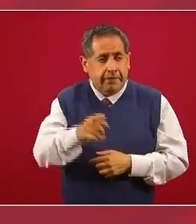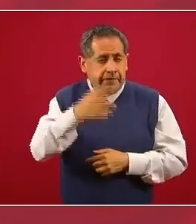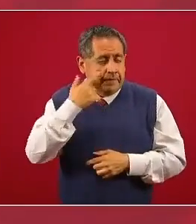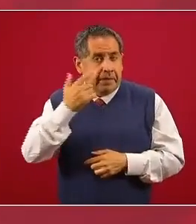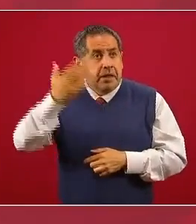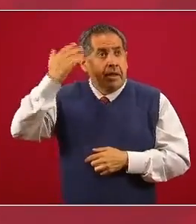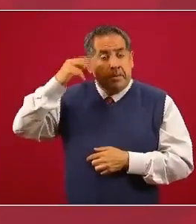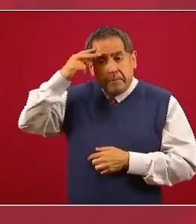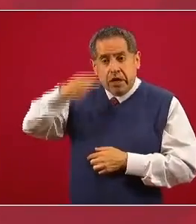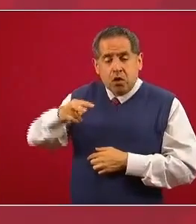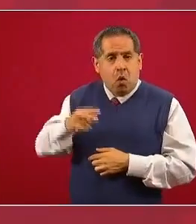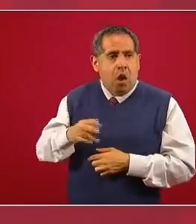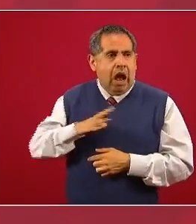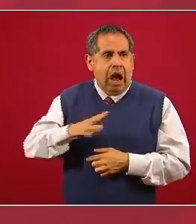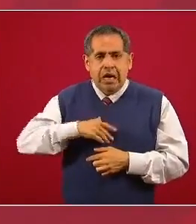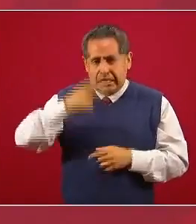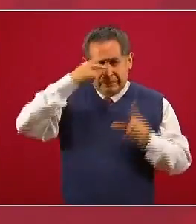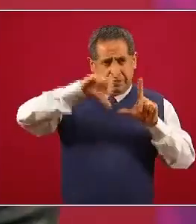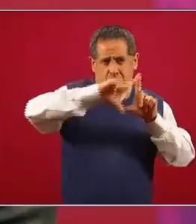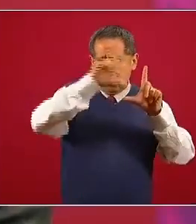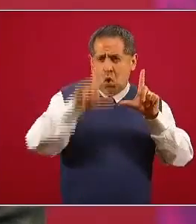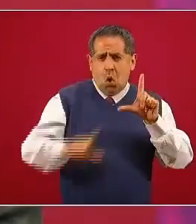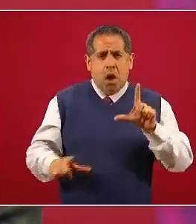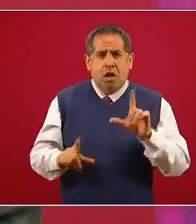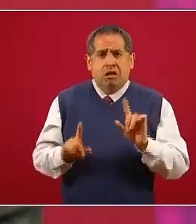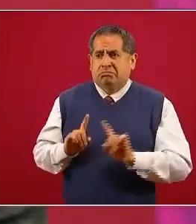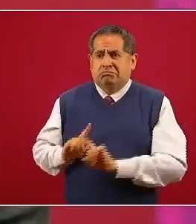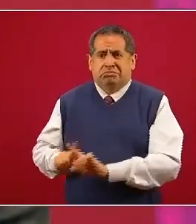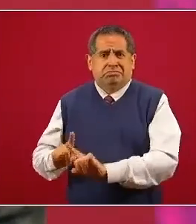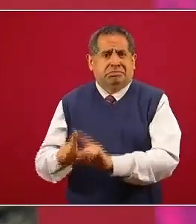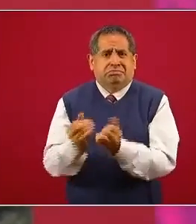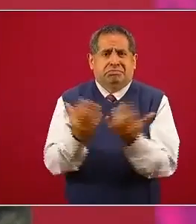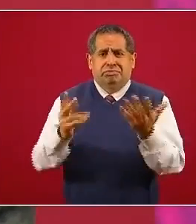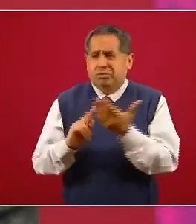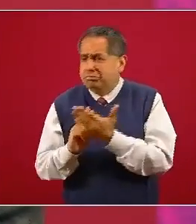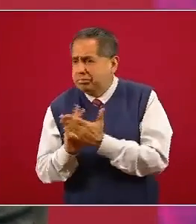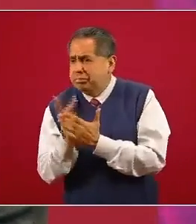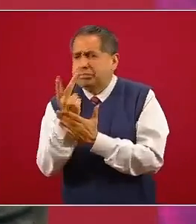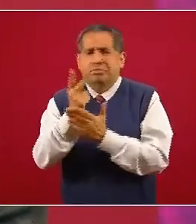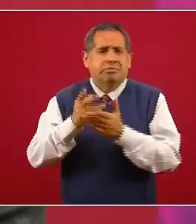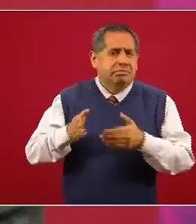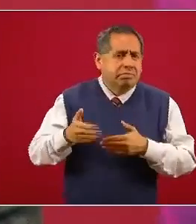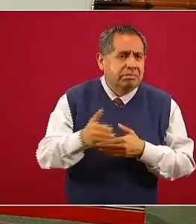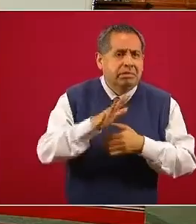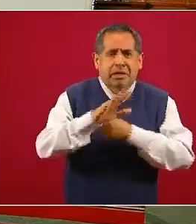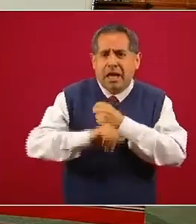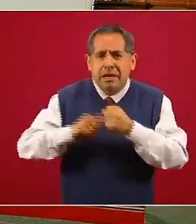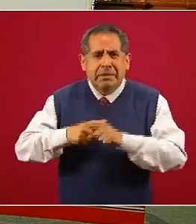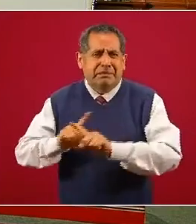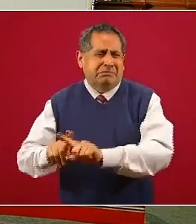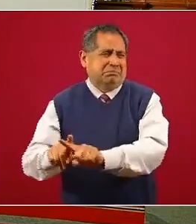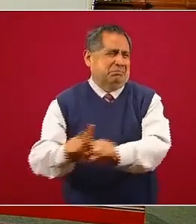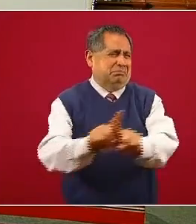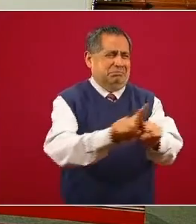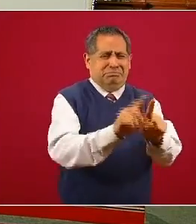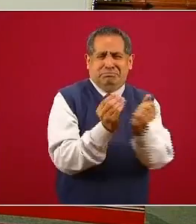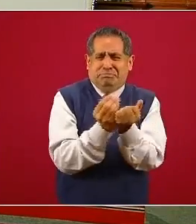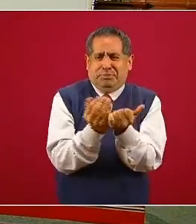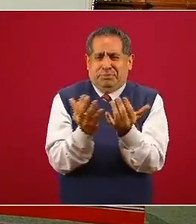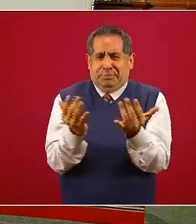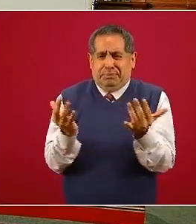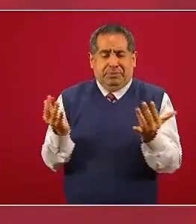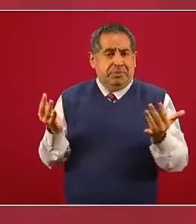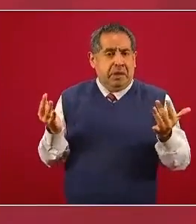muchos años una gran biodiversidad en los productos agrícolas, en los productos pecuarios, en los productos pesqueros, que se